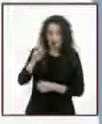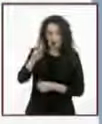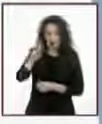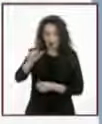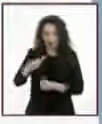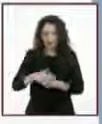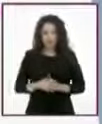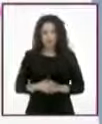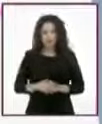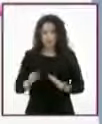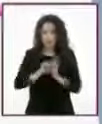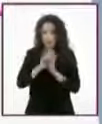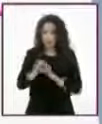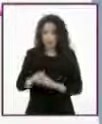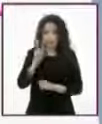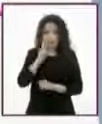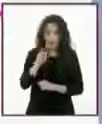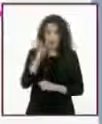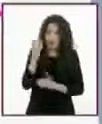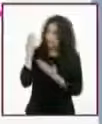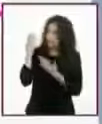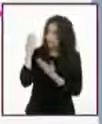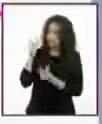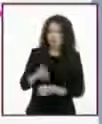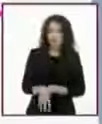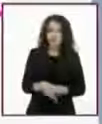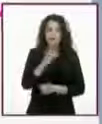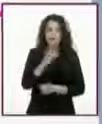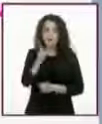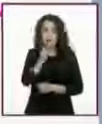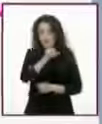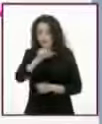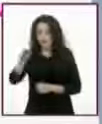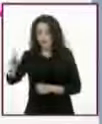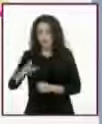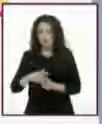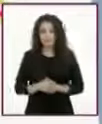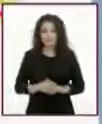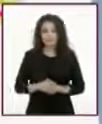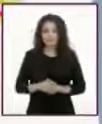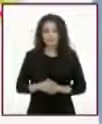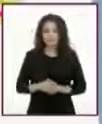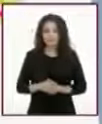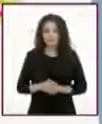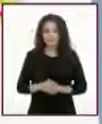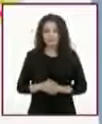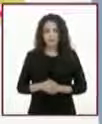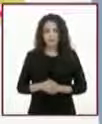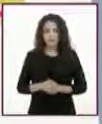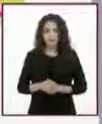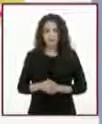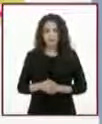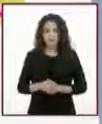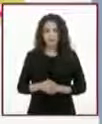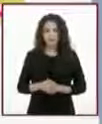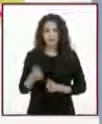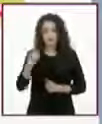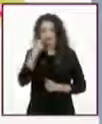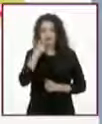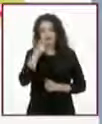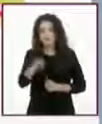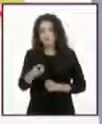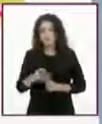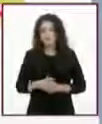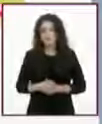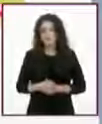En este ejemplo, las frases ya que y teniendo en cuenta que indican las causas